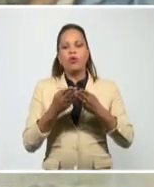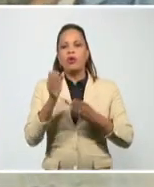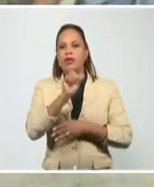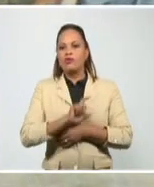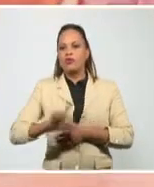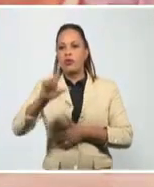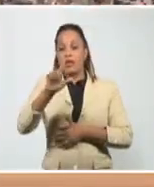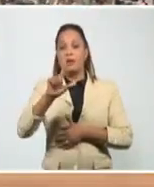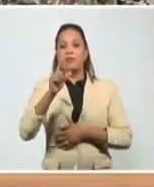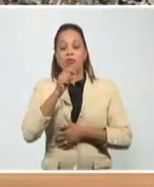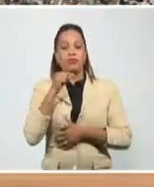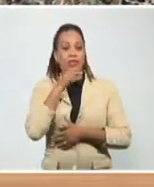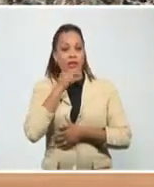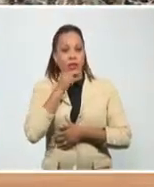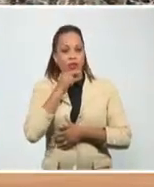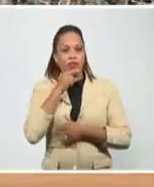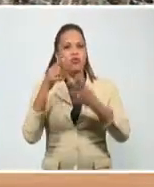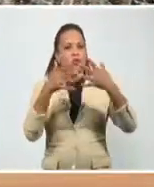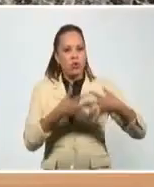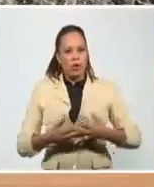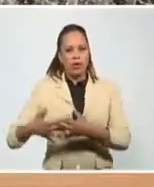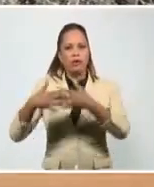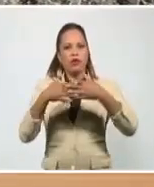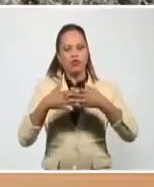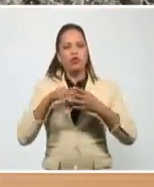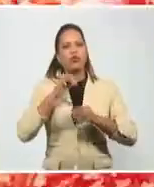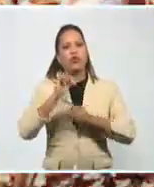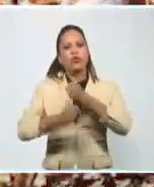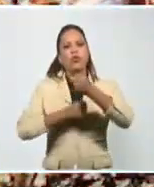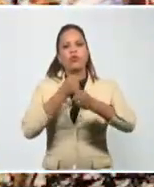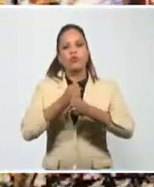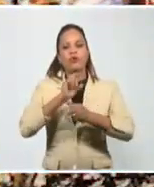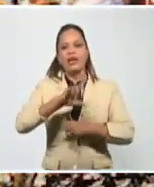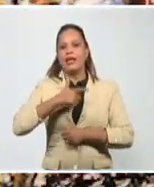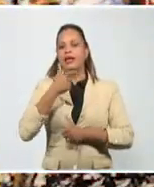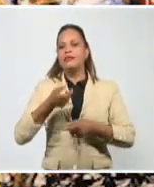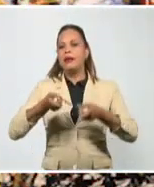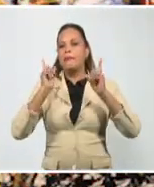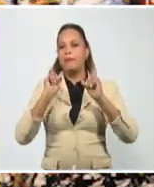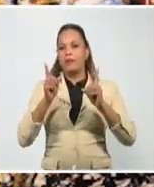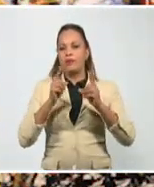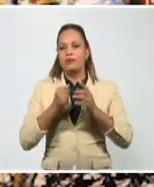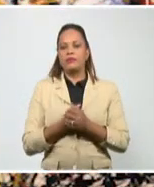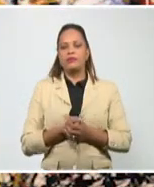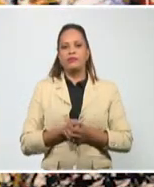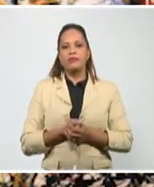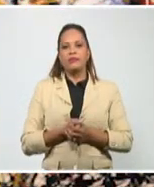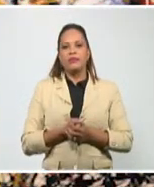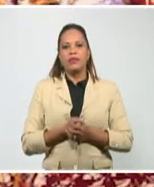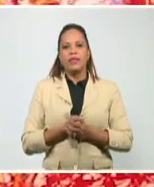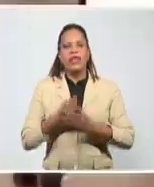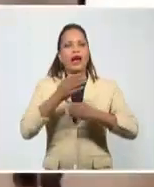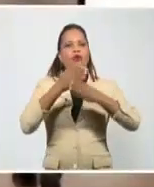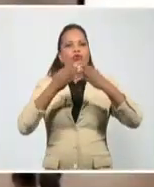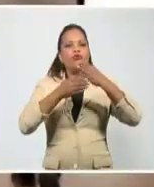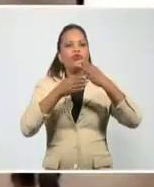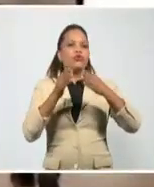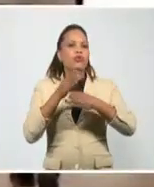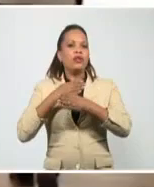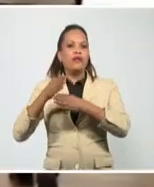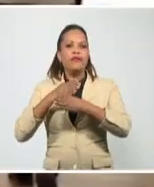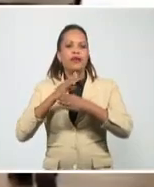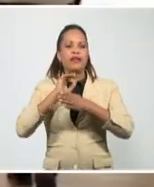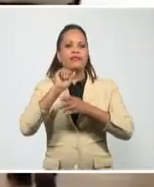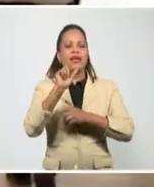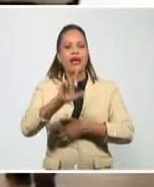arsenal que Washington ha sabido emplear: el arte político, el vehículo, la construcción de figuras cuyo arte